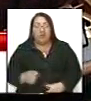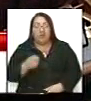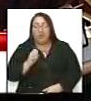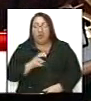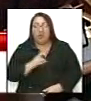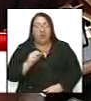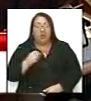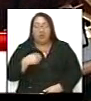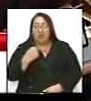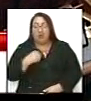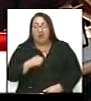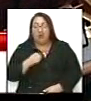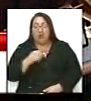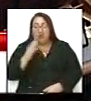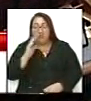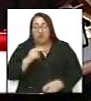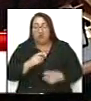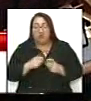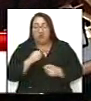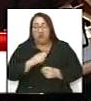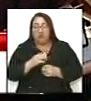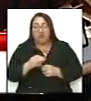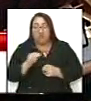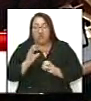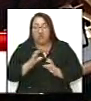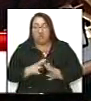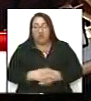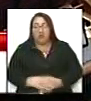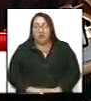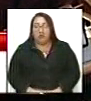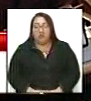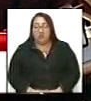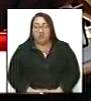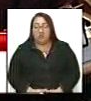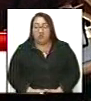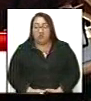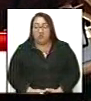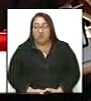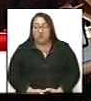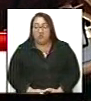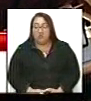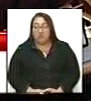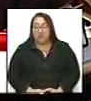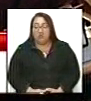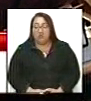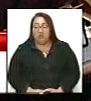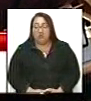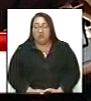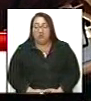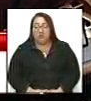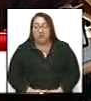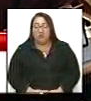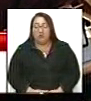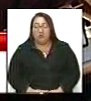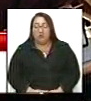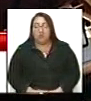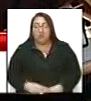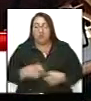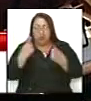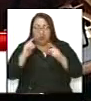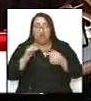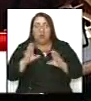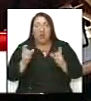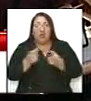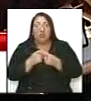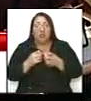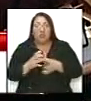nosotros viajamos, también fueron los provincianos, por si acaso. Gracias, congresista. Lo que estoy recordando es el acuerdo que ya tiene la comisión. Ahí hay un acuerdo y